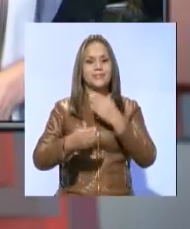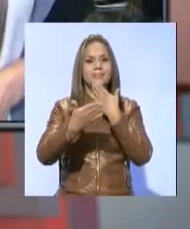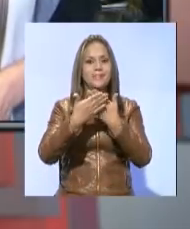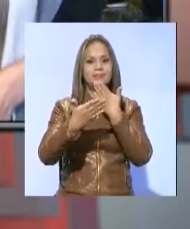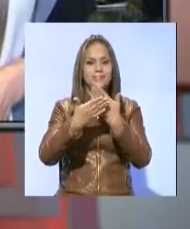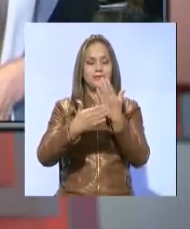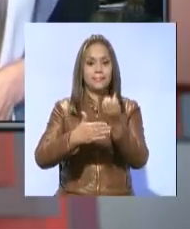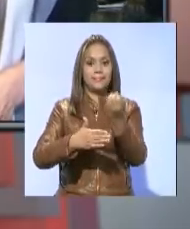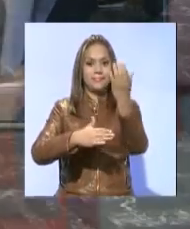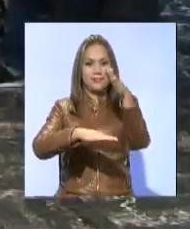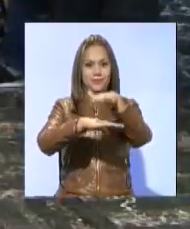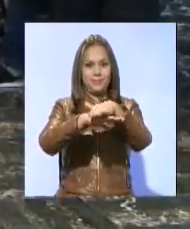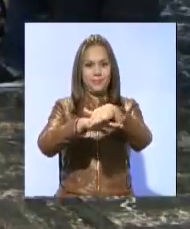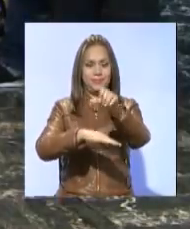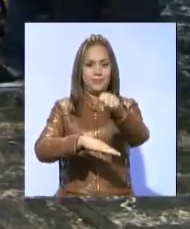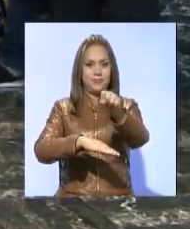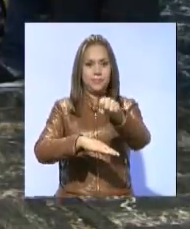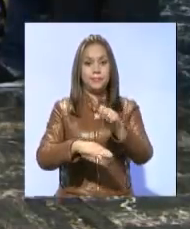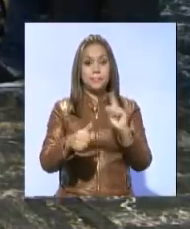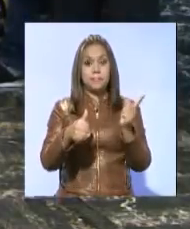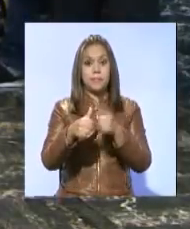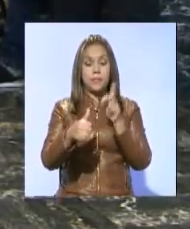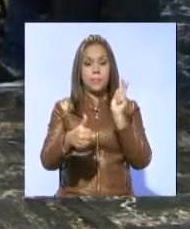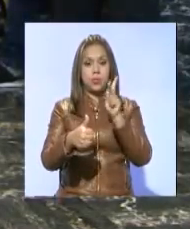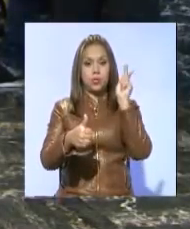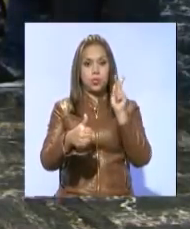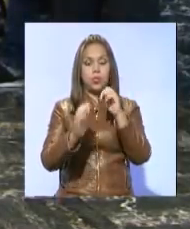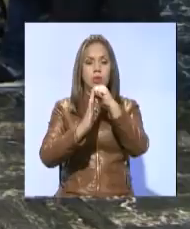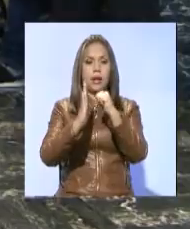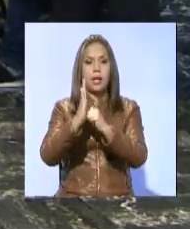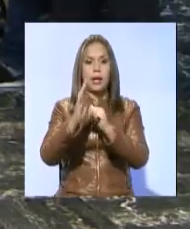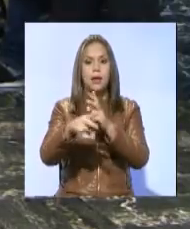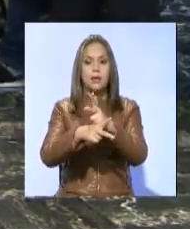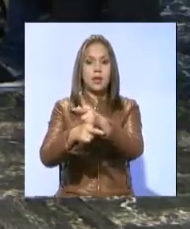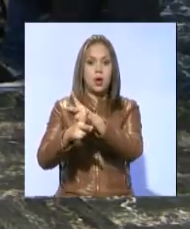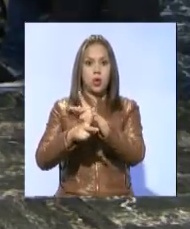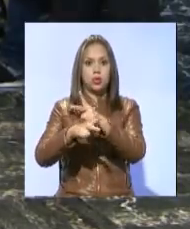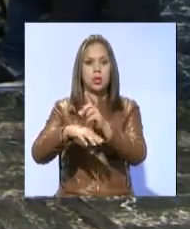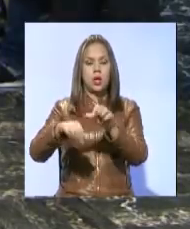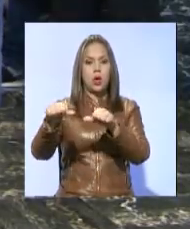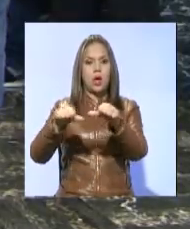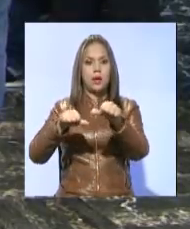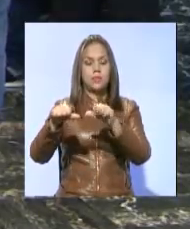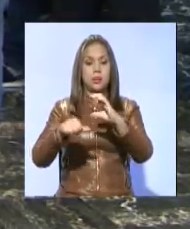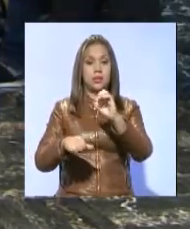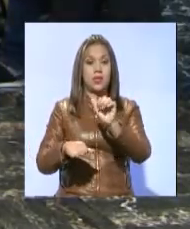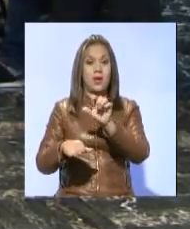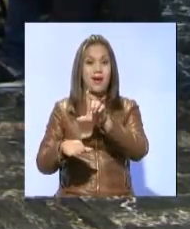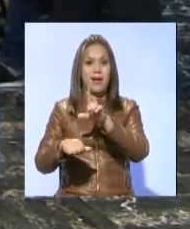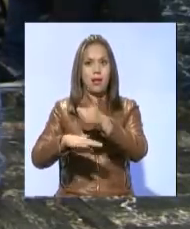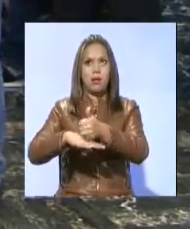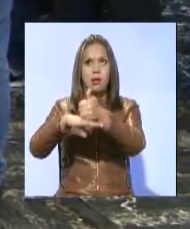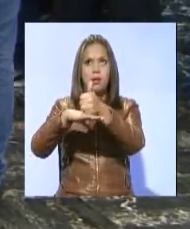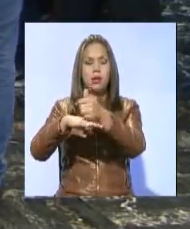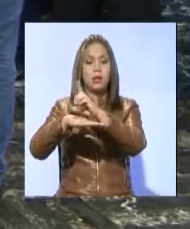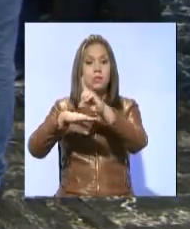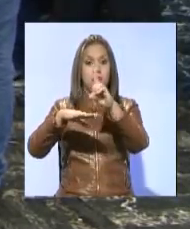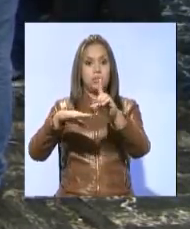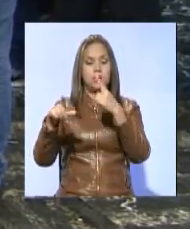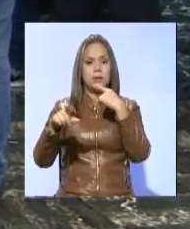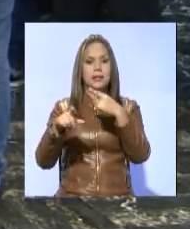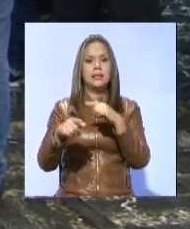Gracias, muy buenas tardes. Como primer punto en la agenda del Consejo de Administración Legislativa CAL, consta conocer el dictamen